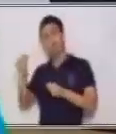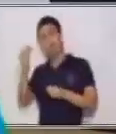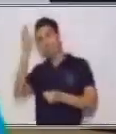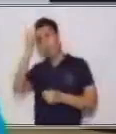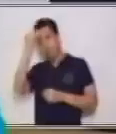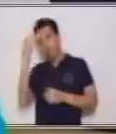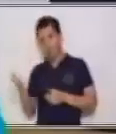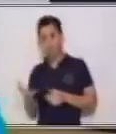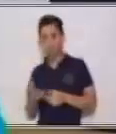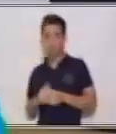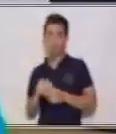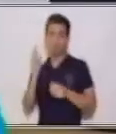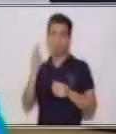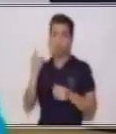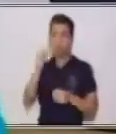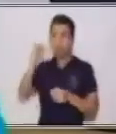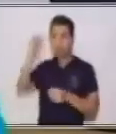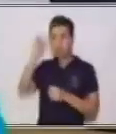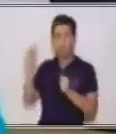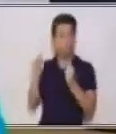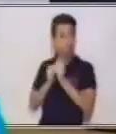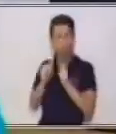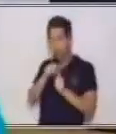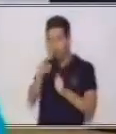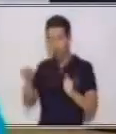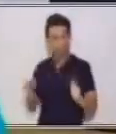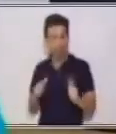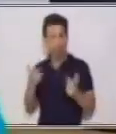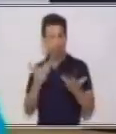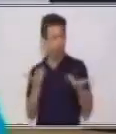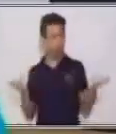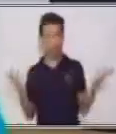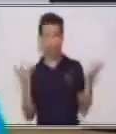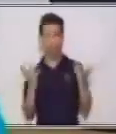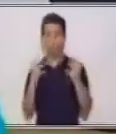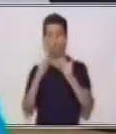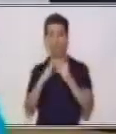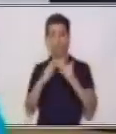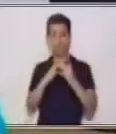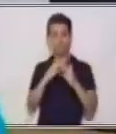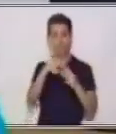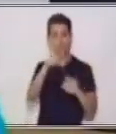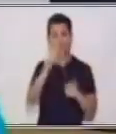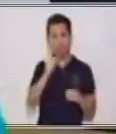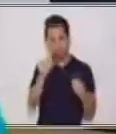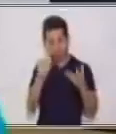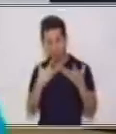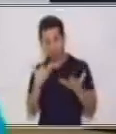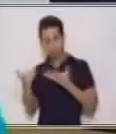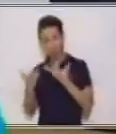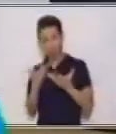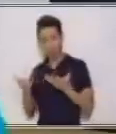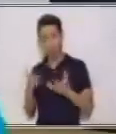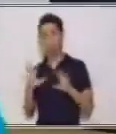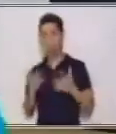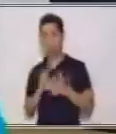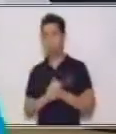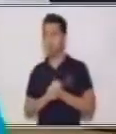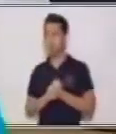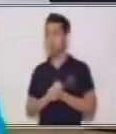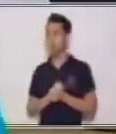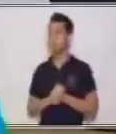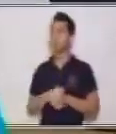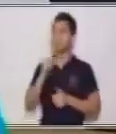Compartir con una persona adulta, alguien que esté ahí a tu alrededor que también quiera dar a conocer algún comentario de la clase. Ante